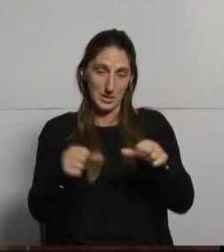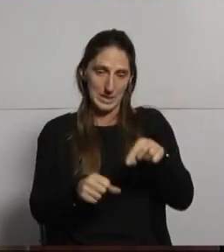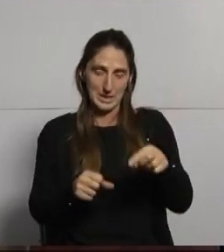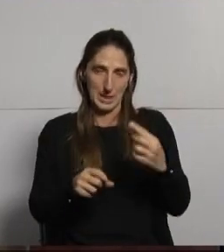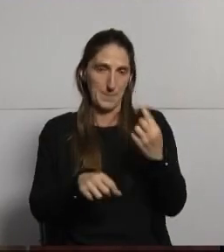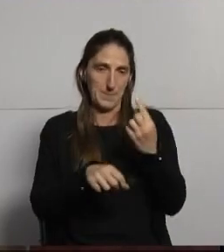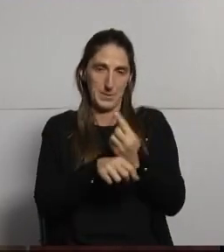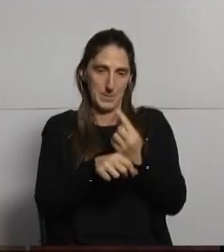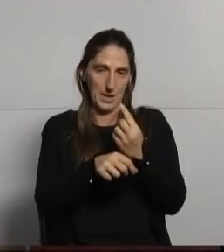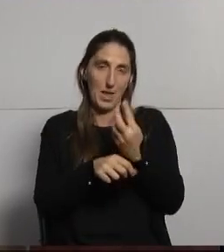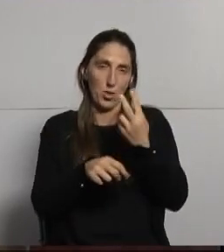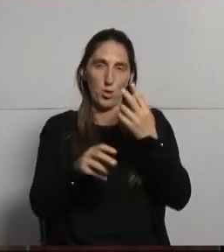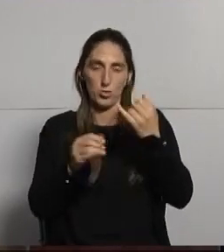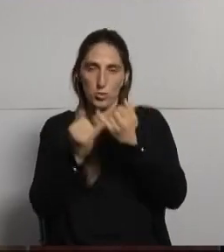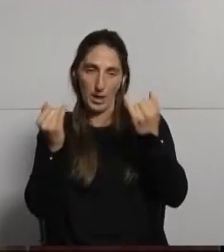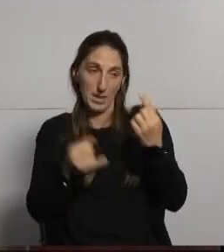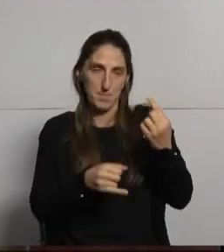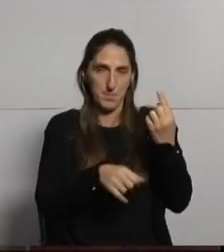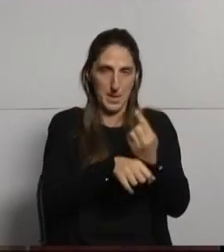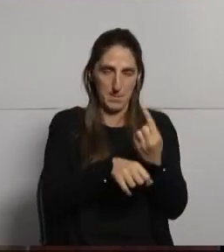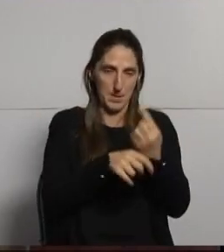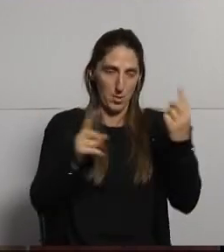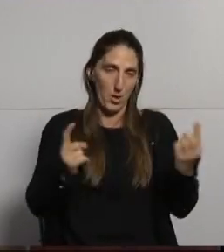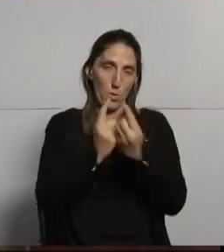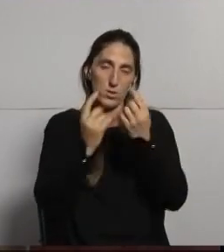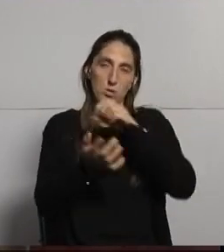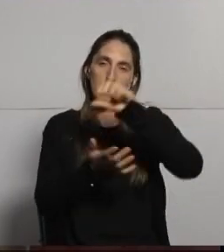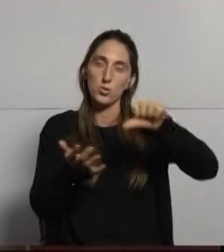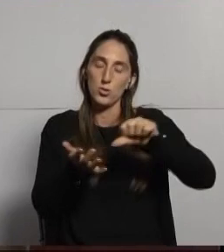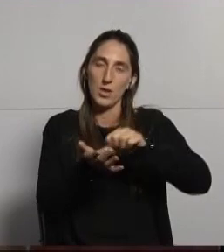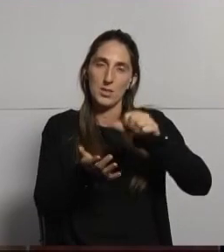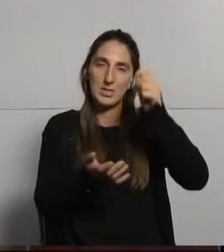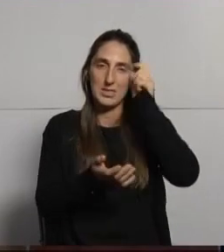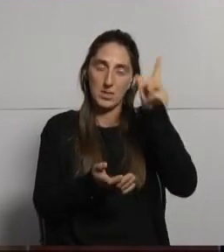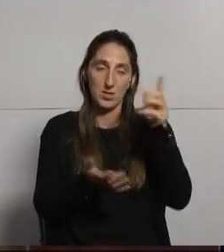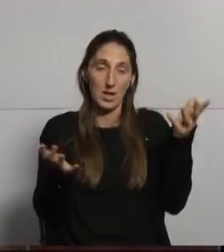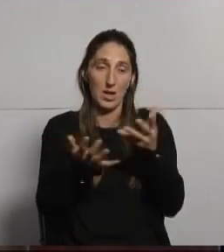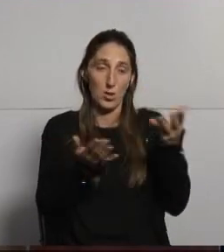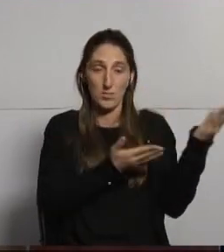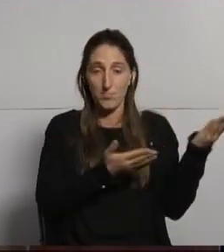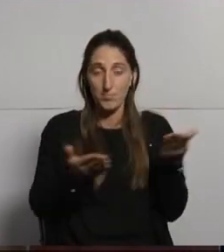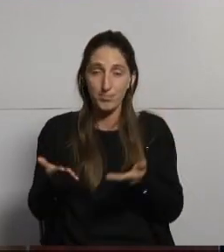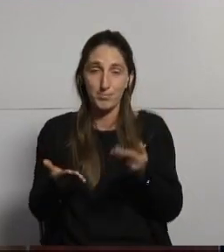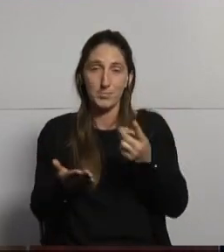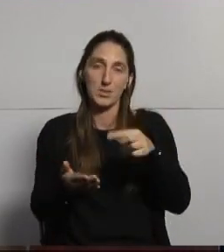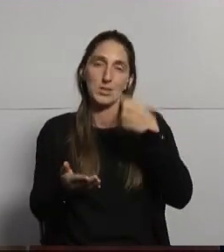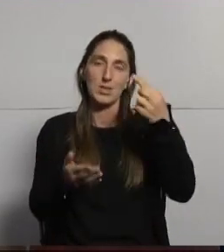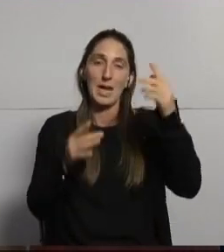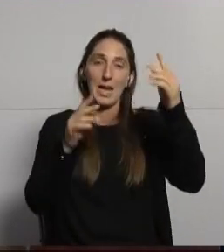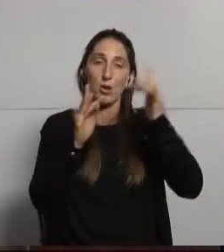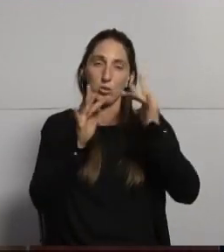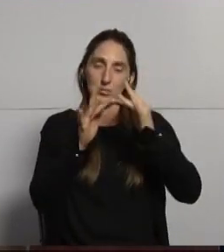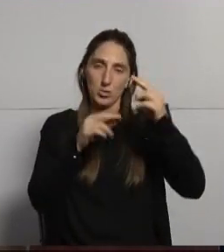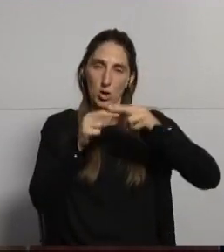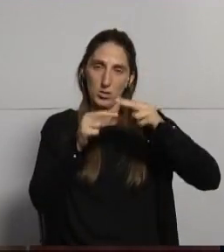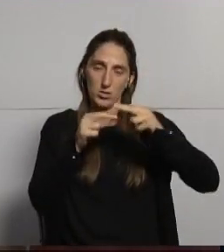las 2 jornadas de este encuentro de ciudades inteligentes. Voy a pasar a presentar a la única presentación remota, que es la de Héctor